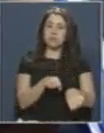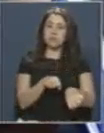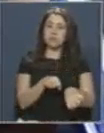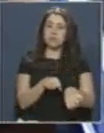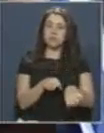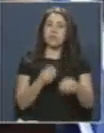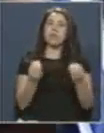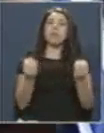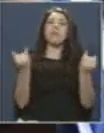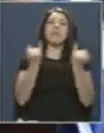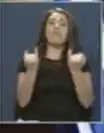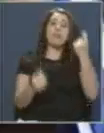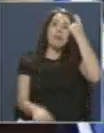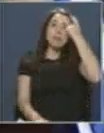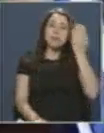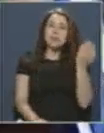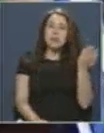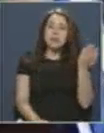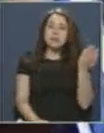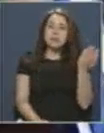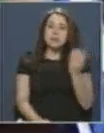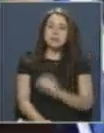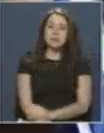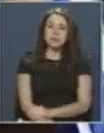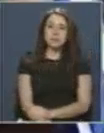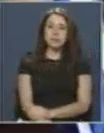por creencias, por